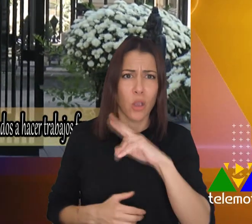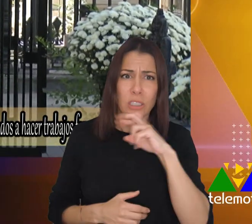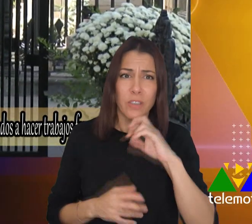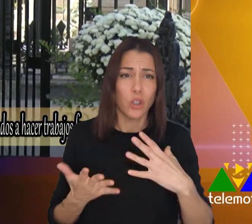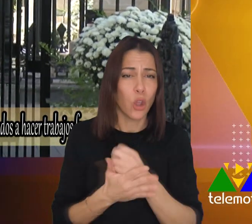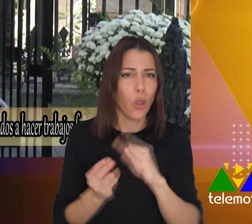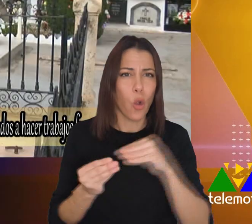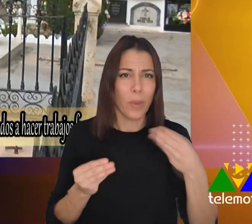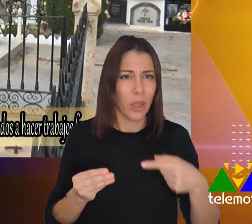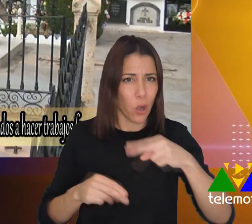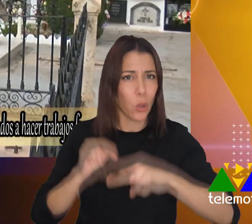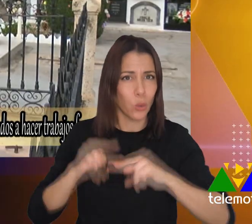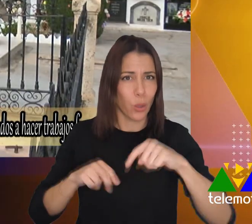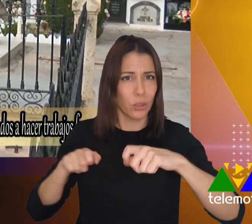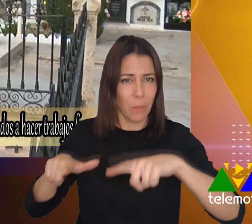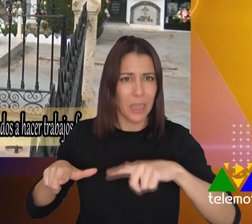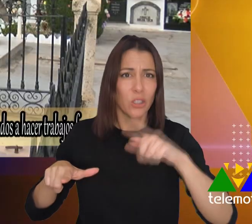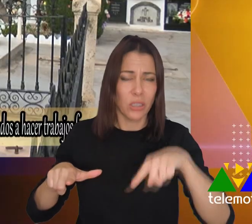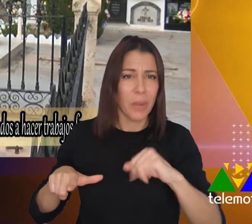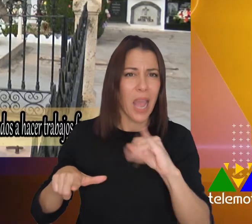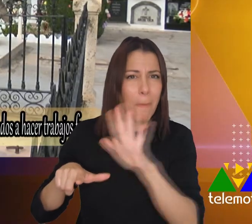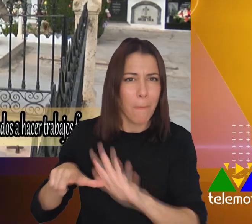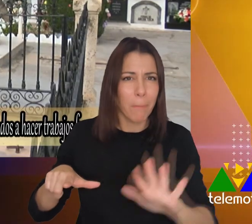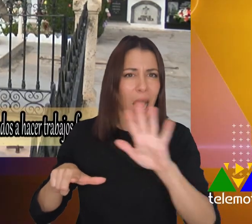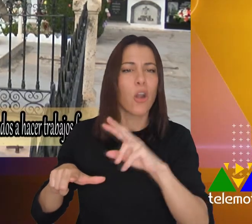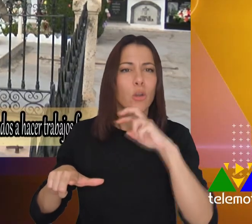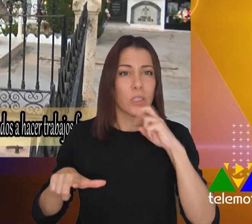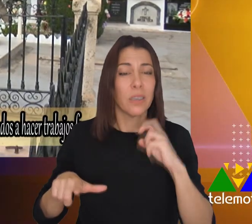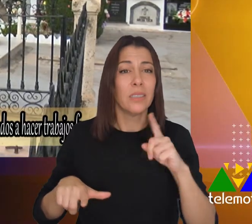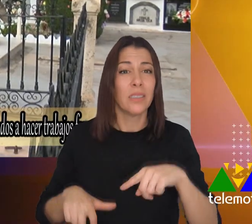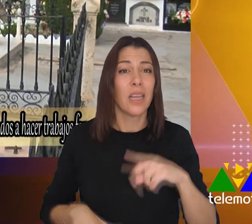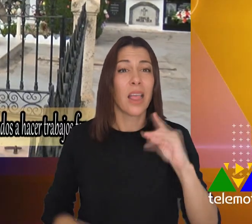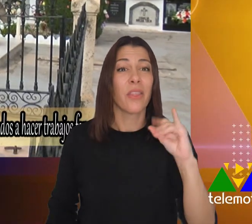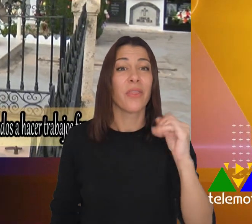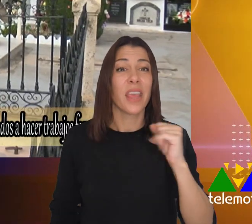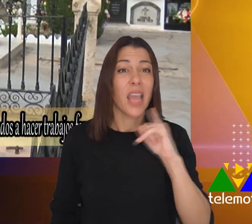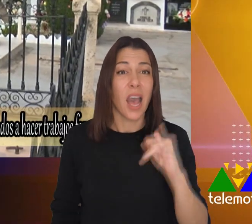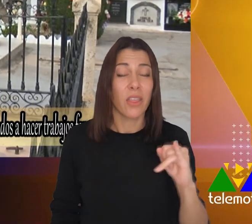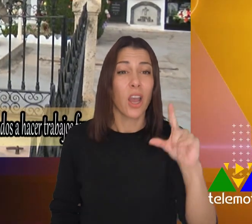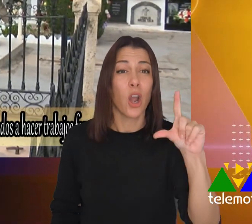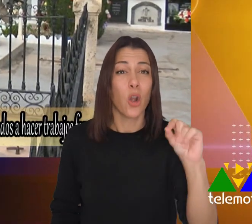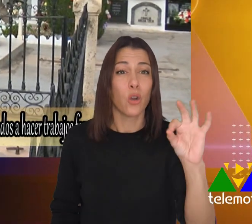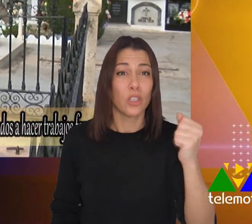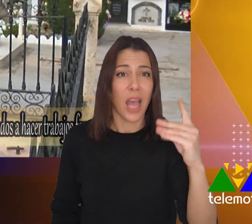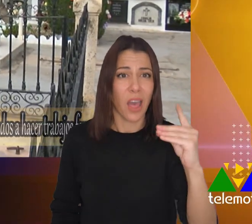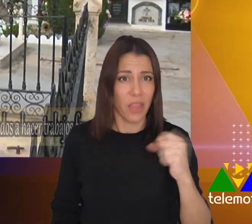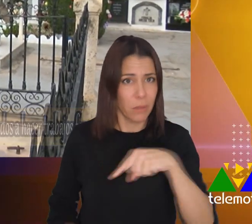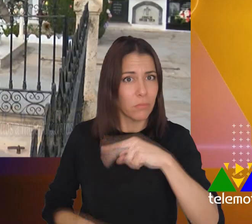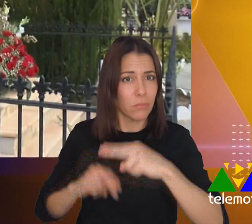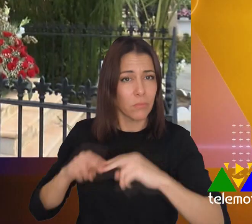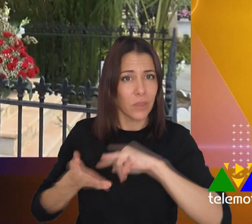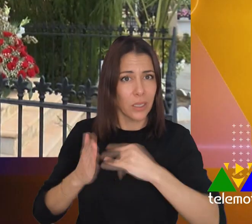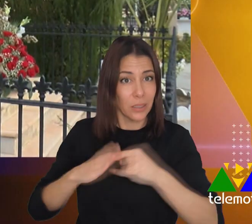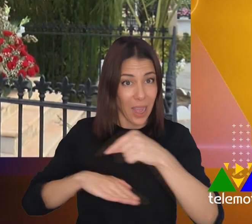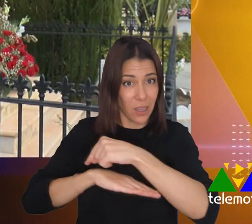la construcción de este patio, incluso se conservan algunos planos. José Díaz de Losada fue el arquitecto que construyó, que por cierto está enterrado